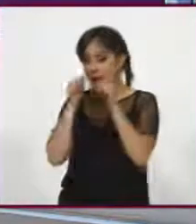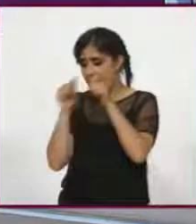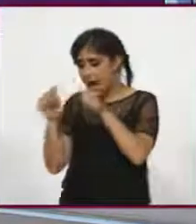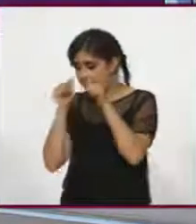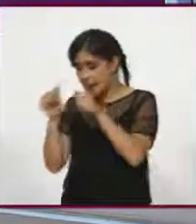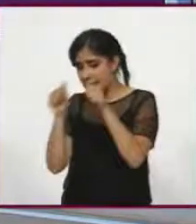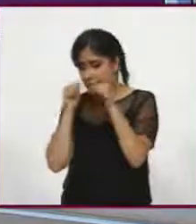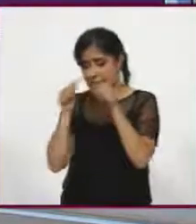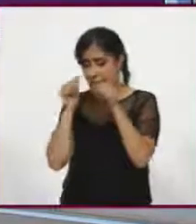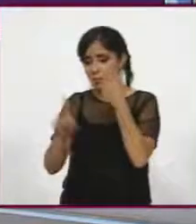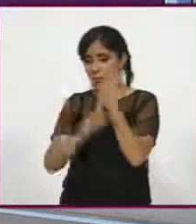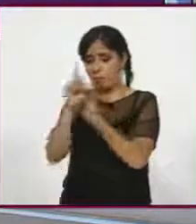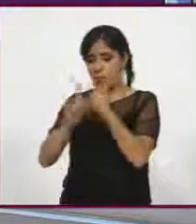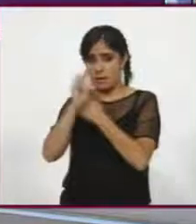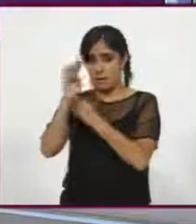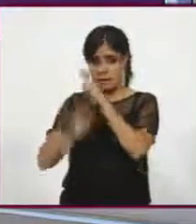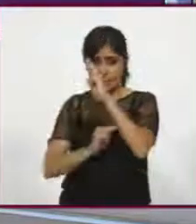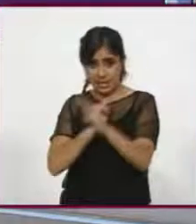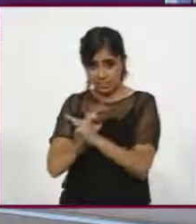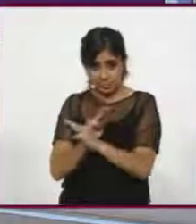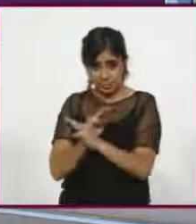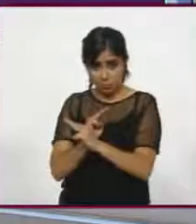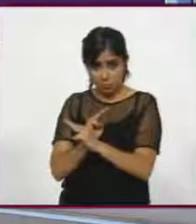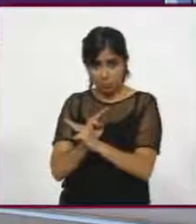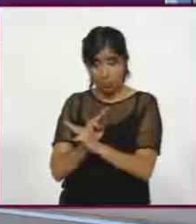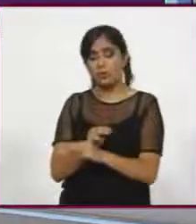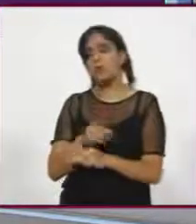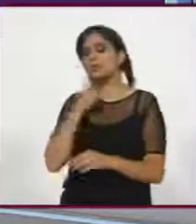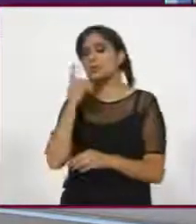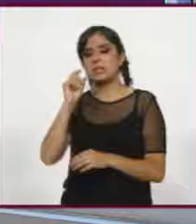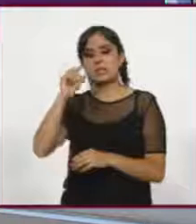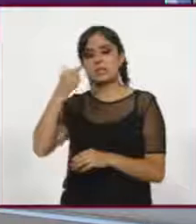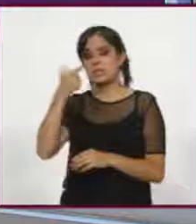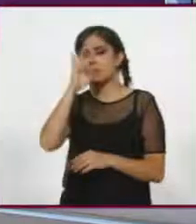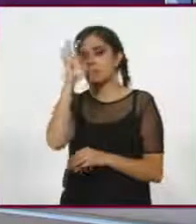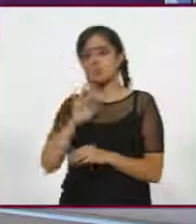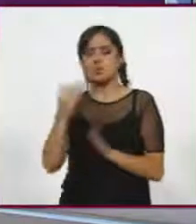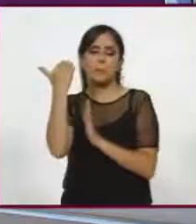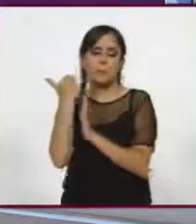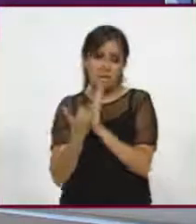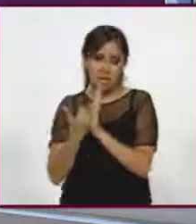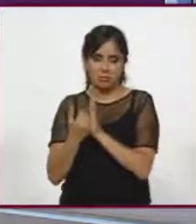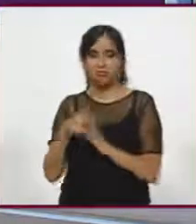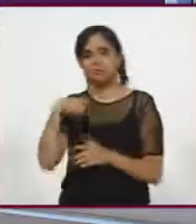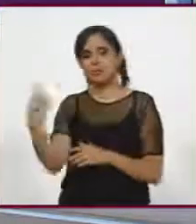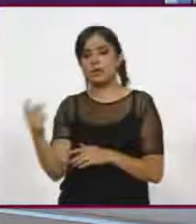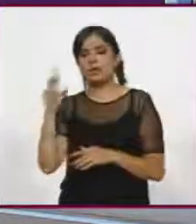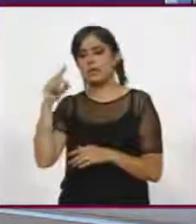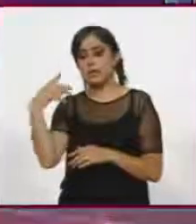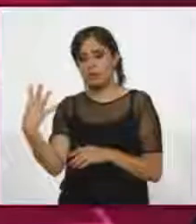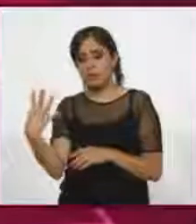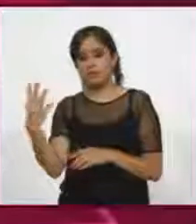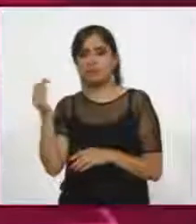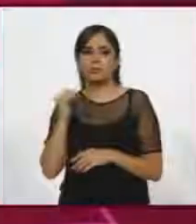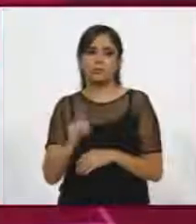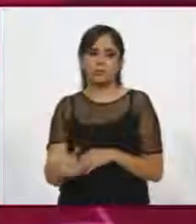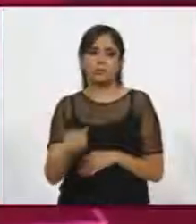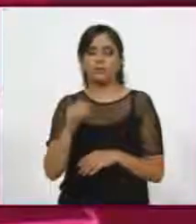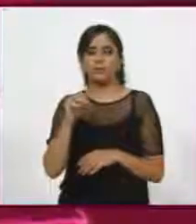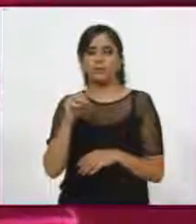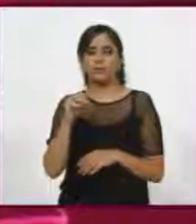atender los problemas globales. Queda claro que está haciendo menos, 37%, lo mismo 34% y